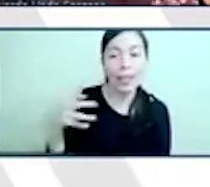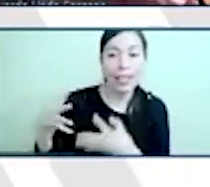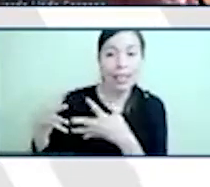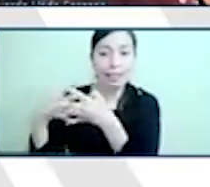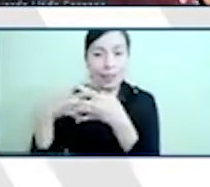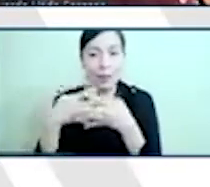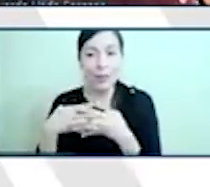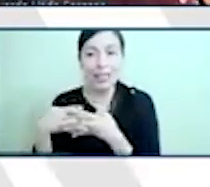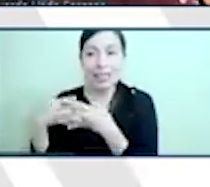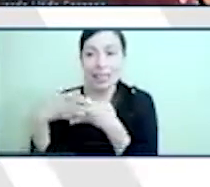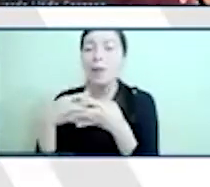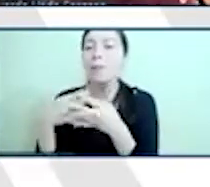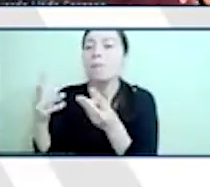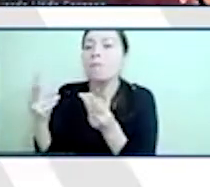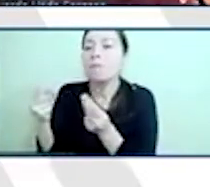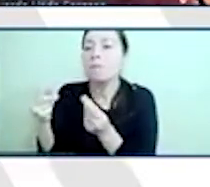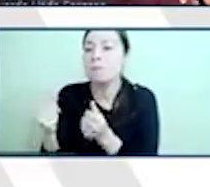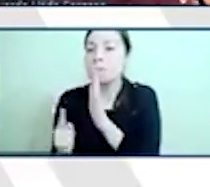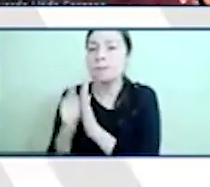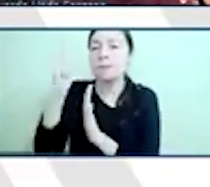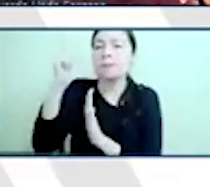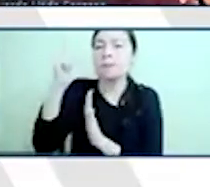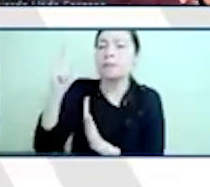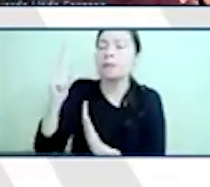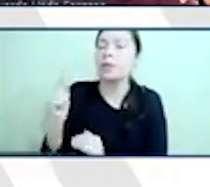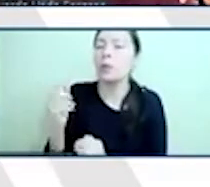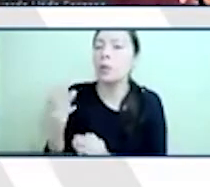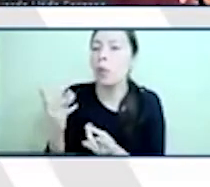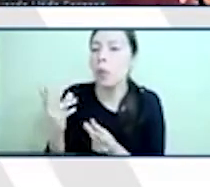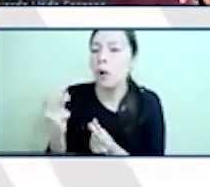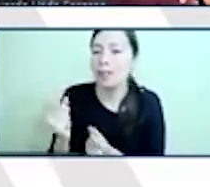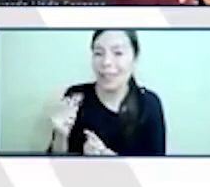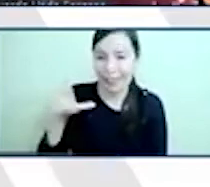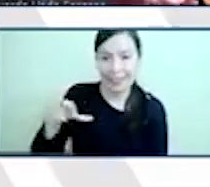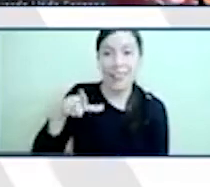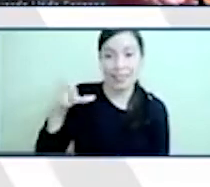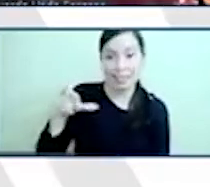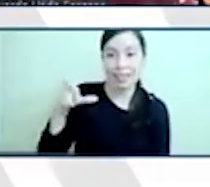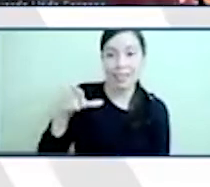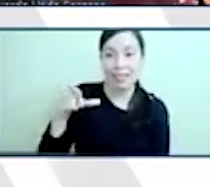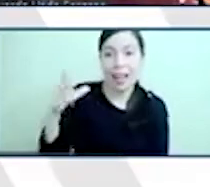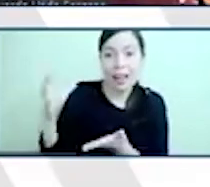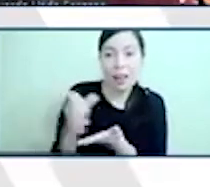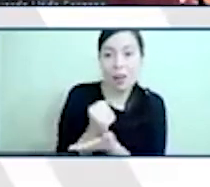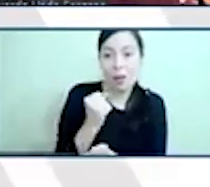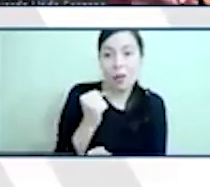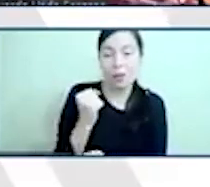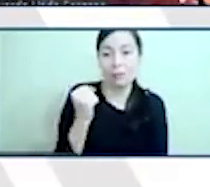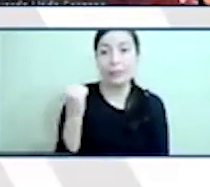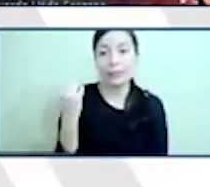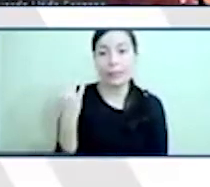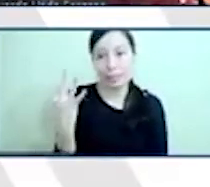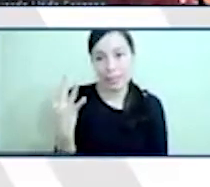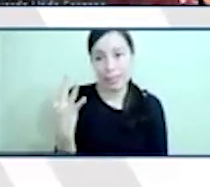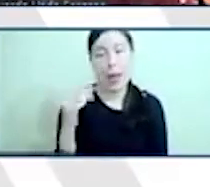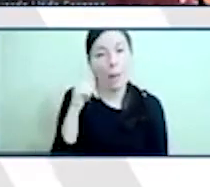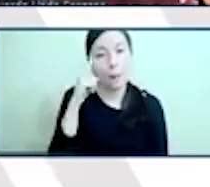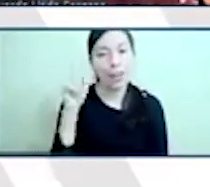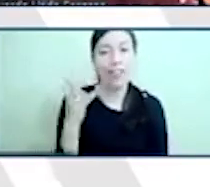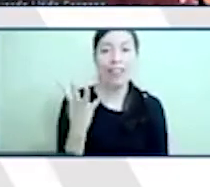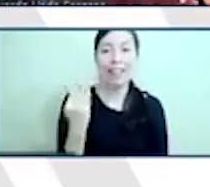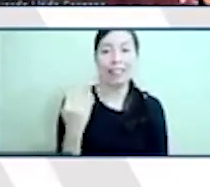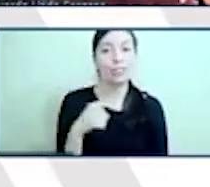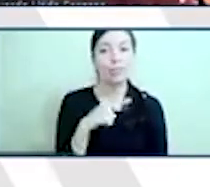que hacer 17 lanzamientos para tener éxito en 3. Y falló en 14. Hubo 2 de ellos que